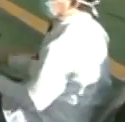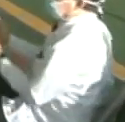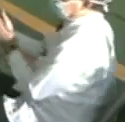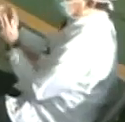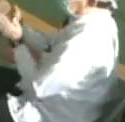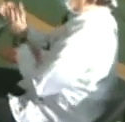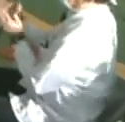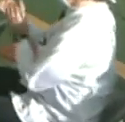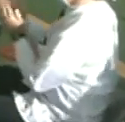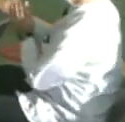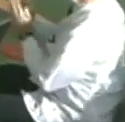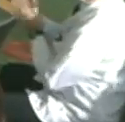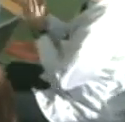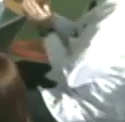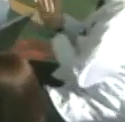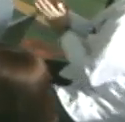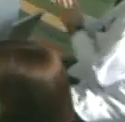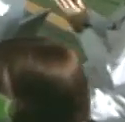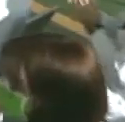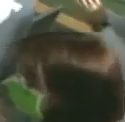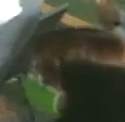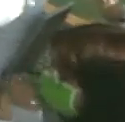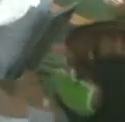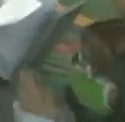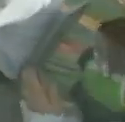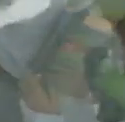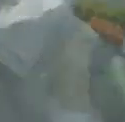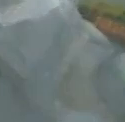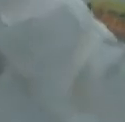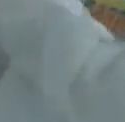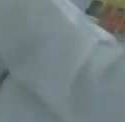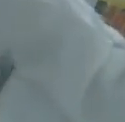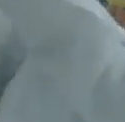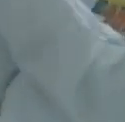Aplausos para la piedra cueca, bienvenida.